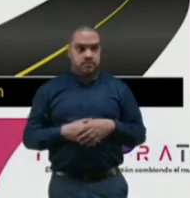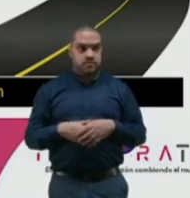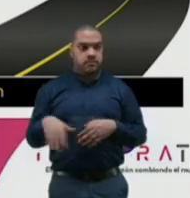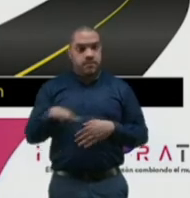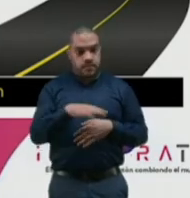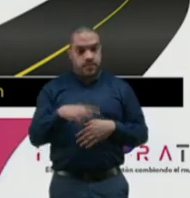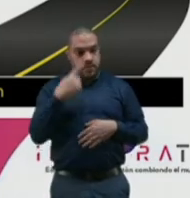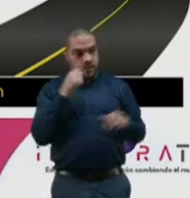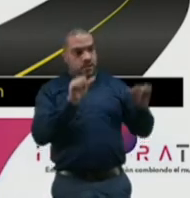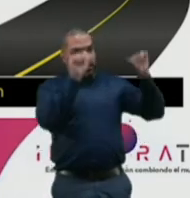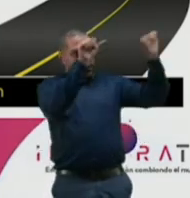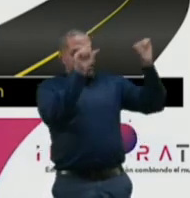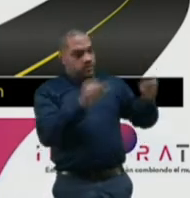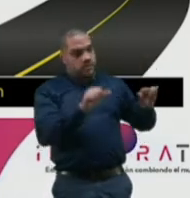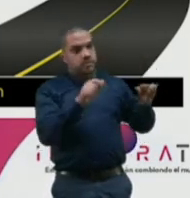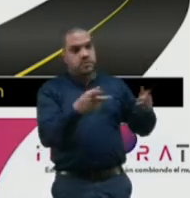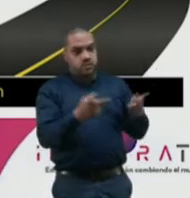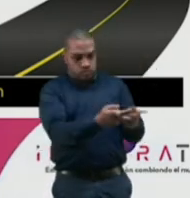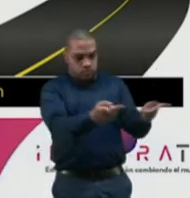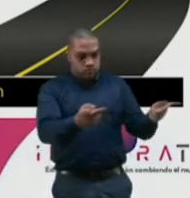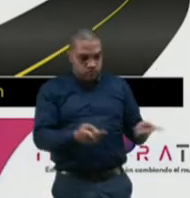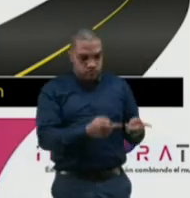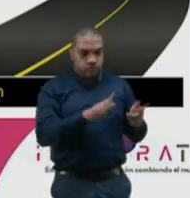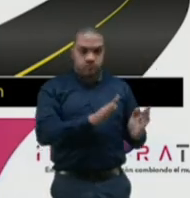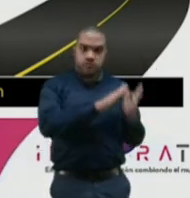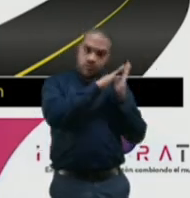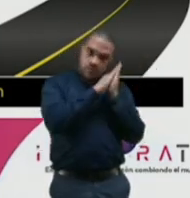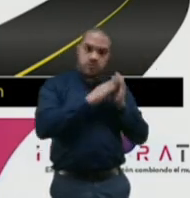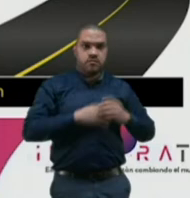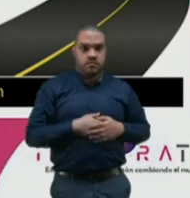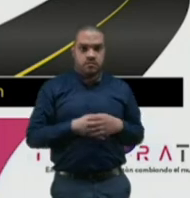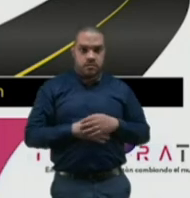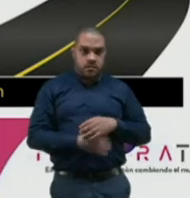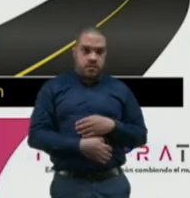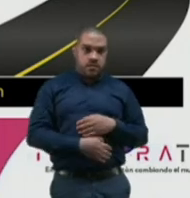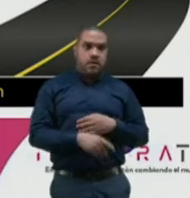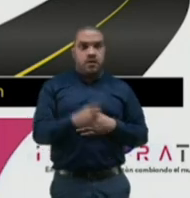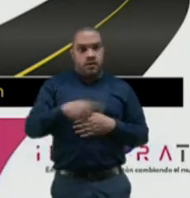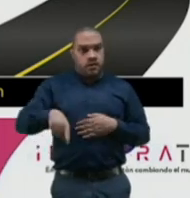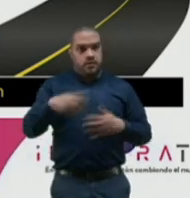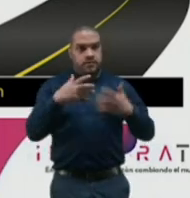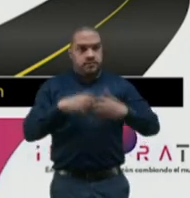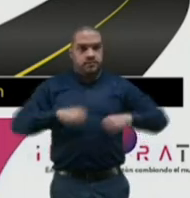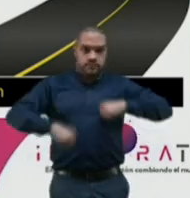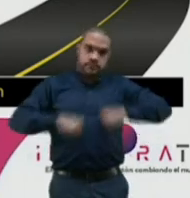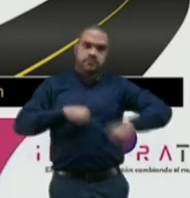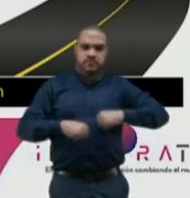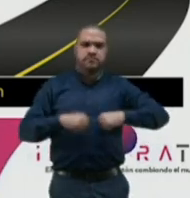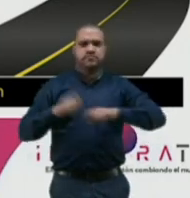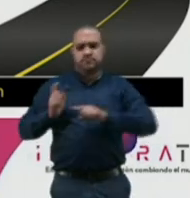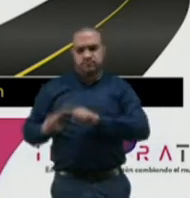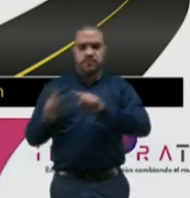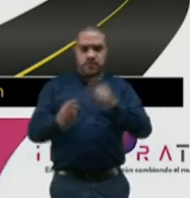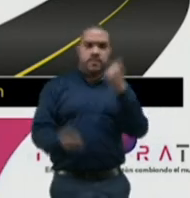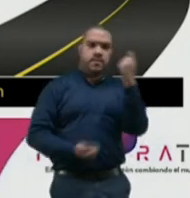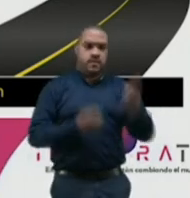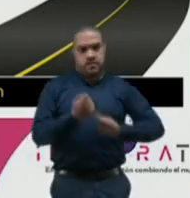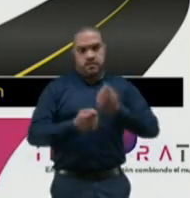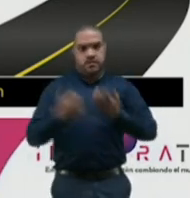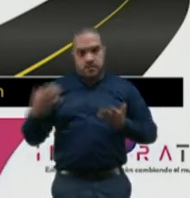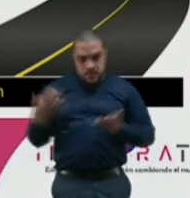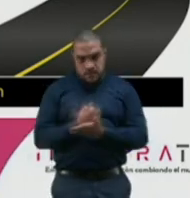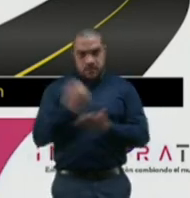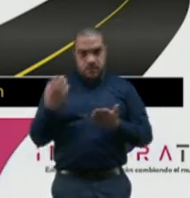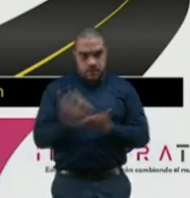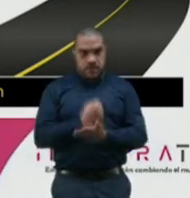es esta. Las cosas más importantes para los emprendedores y para la mayoría de los negocios. Entonces, ¿quiénes son sus usuarios y cuál es el